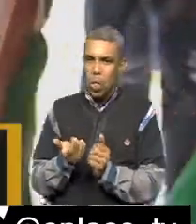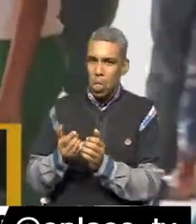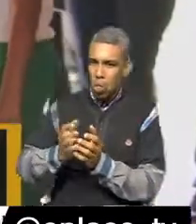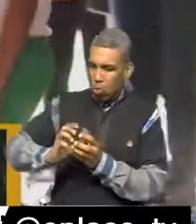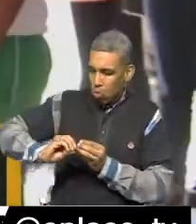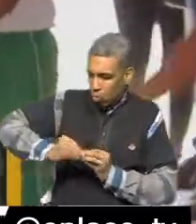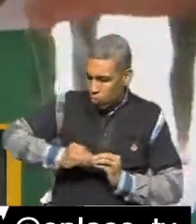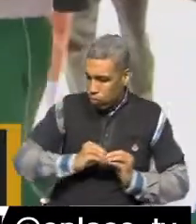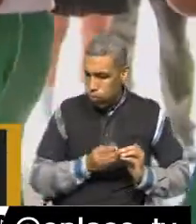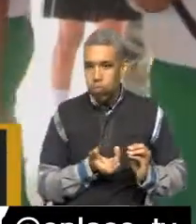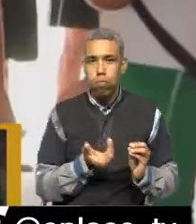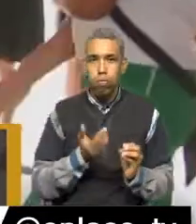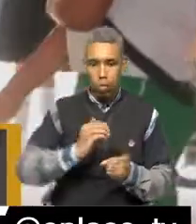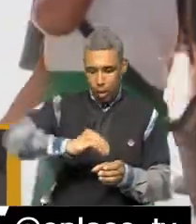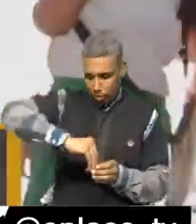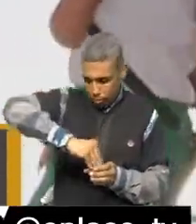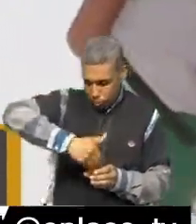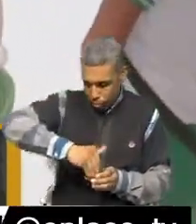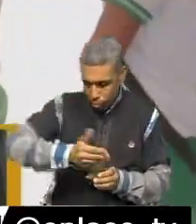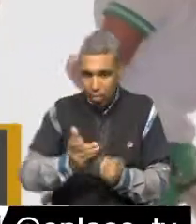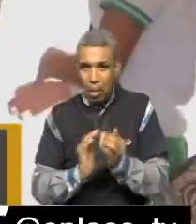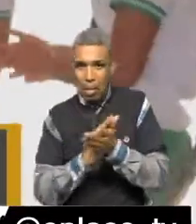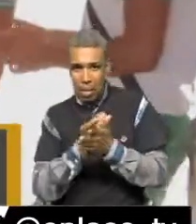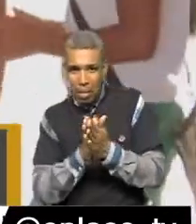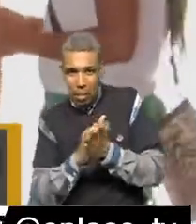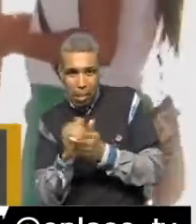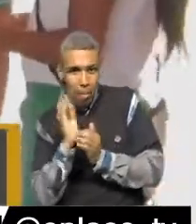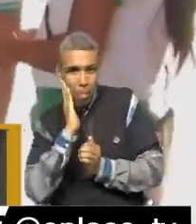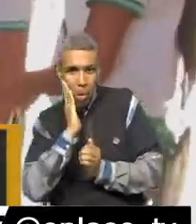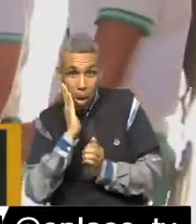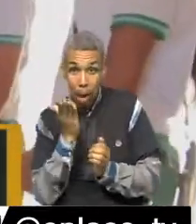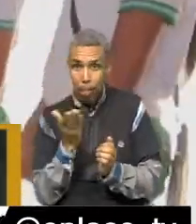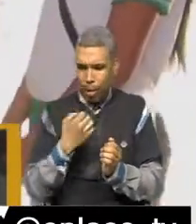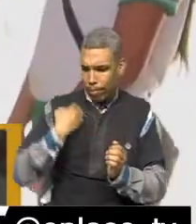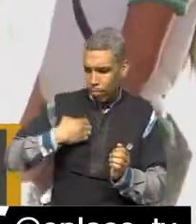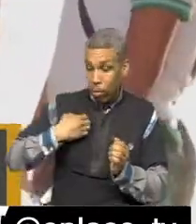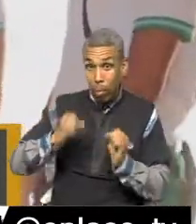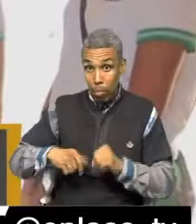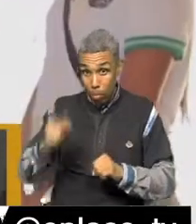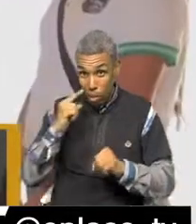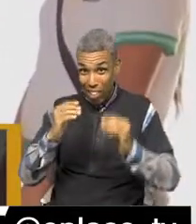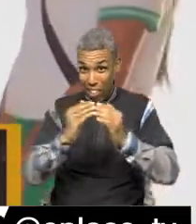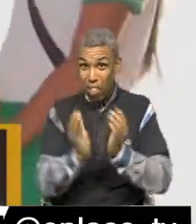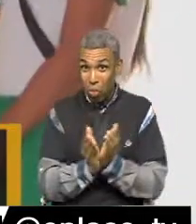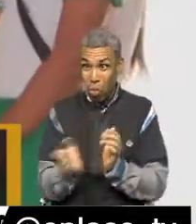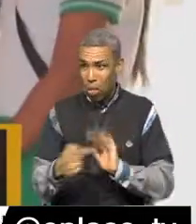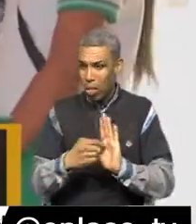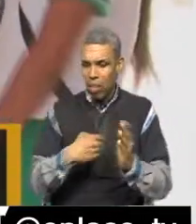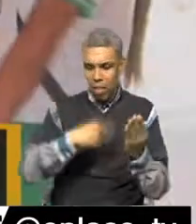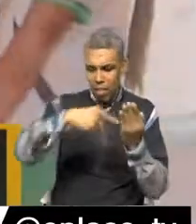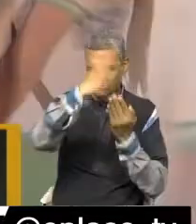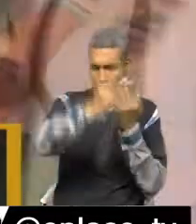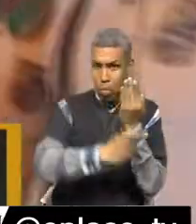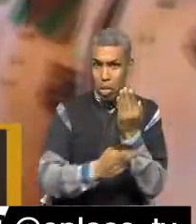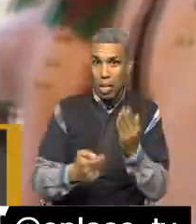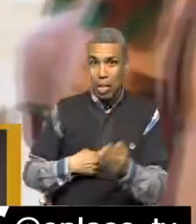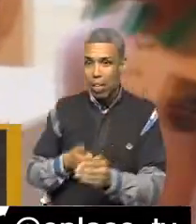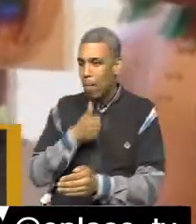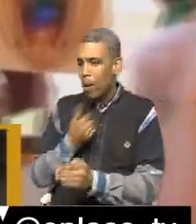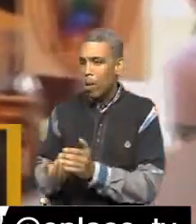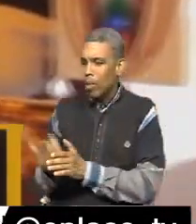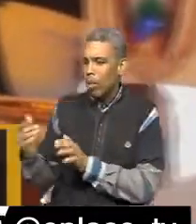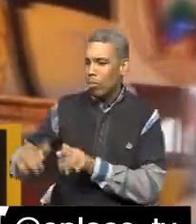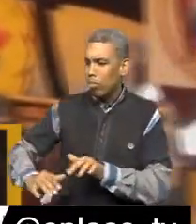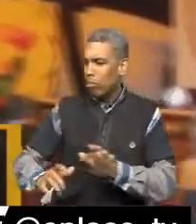institución educativa El Ramo, sede Corintios, se lucieron con la presentación de su proyecto ambiental y se ganaron el primer puesto